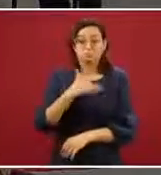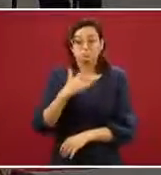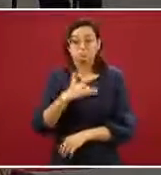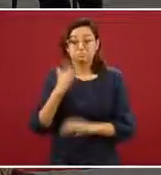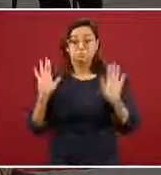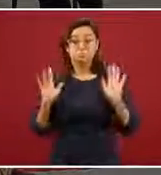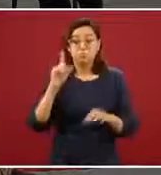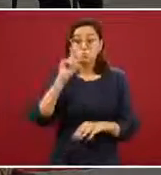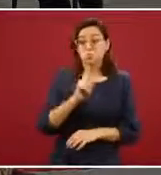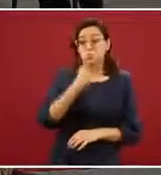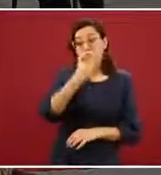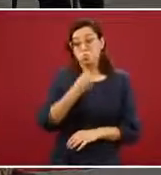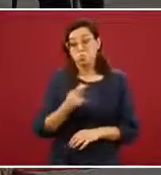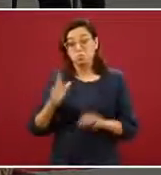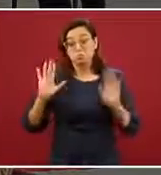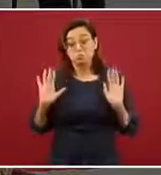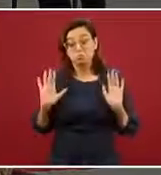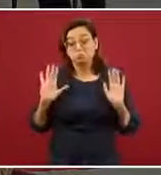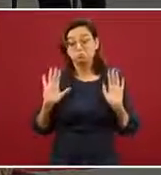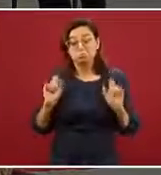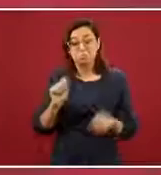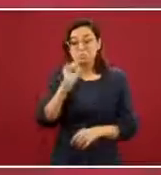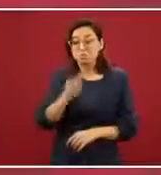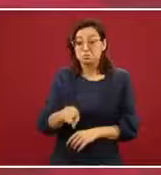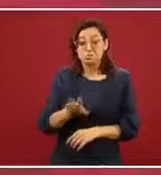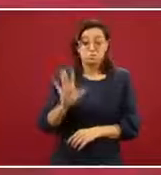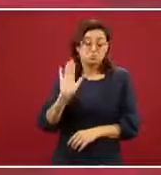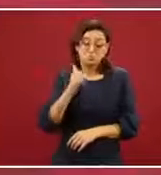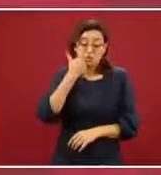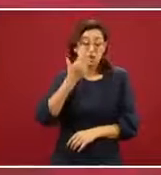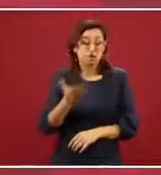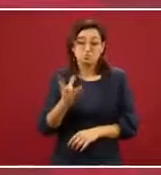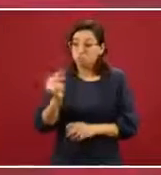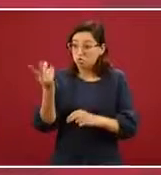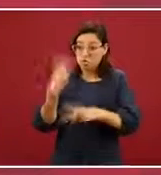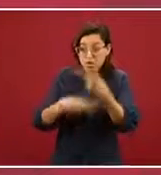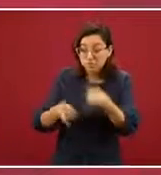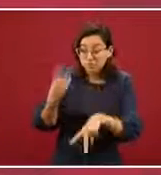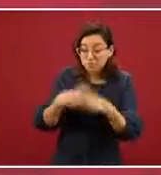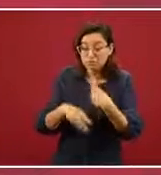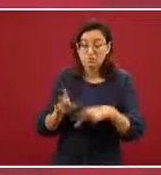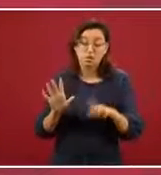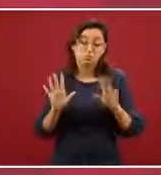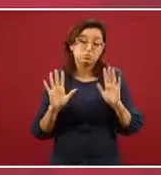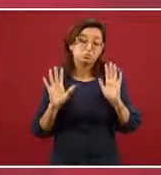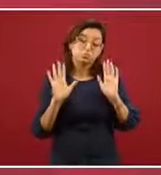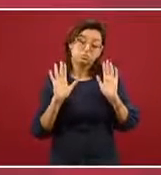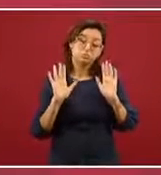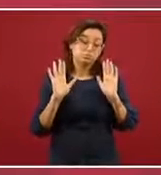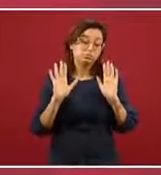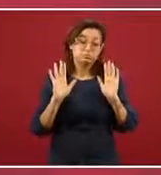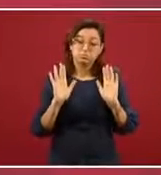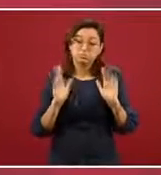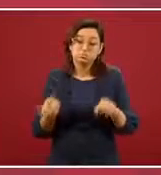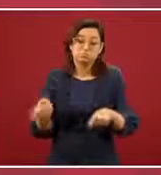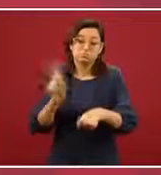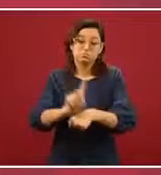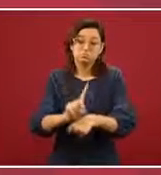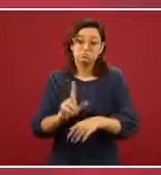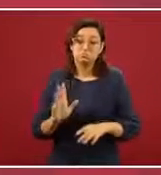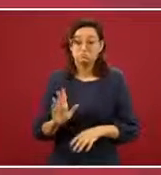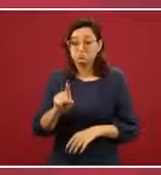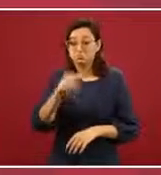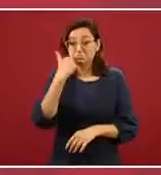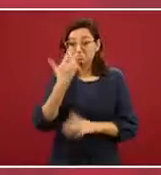mujeres y hombres, también, o sea, los que no quieran asistir ese día, que